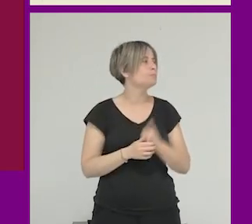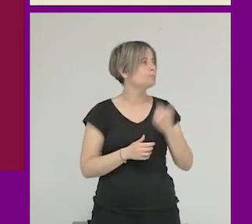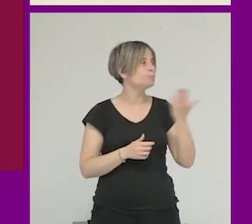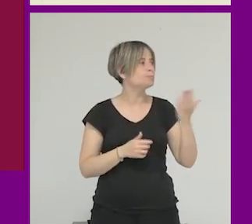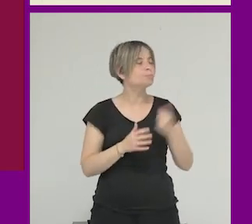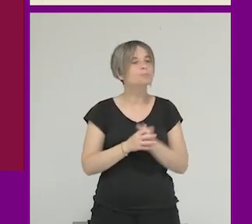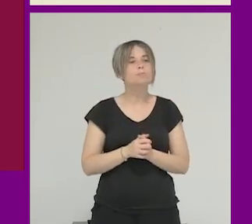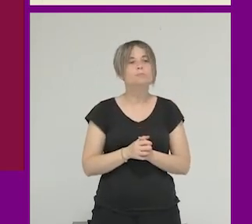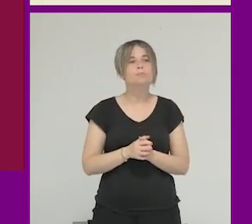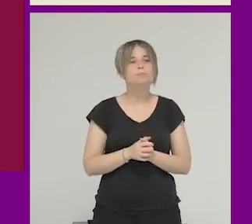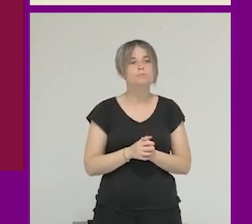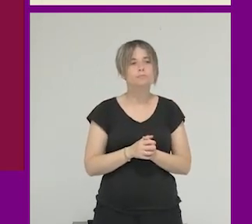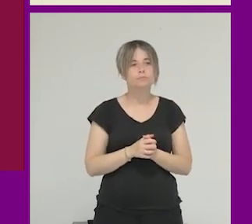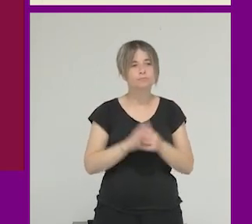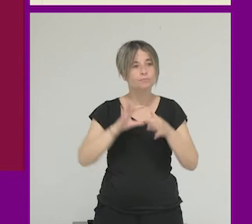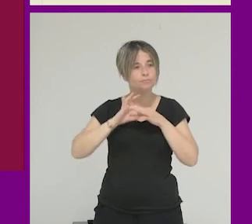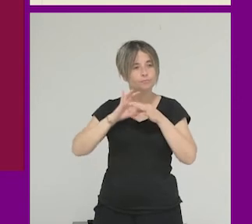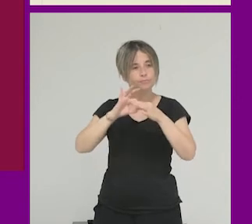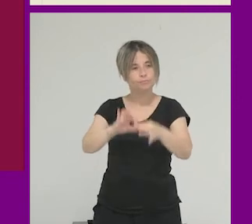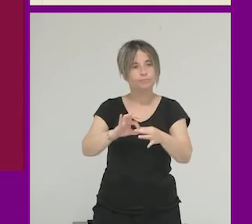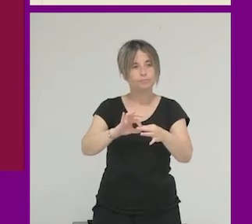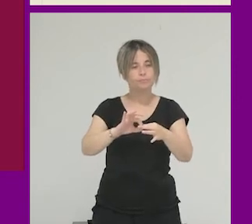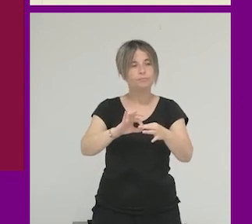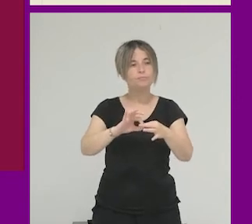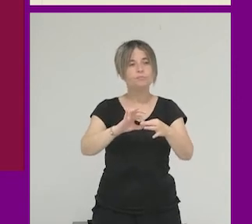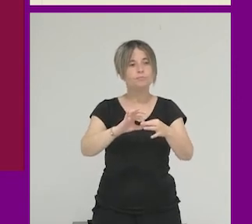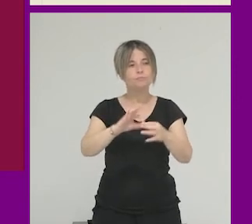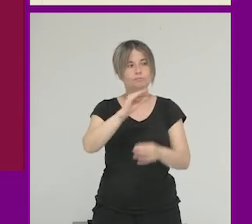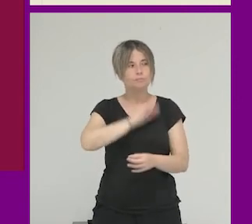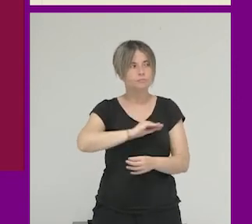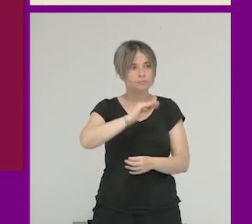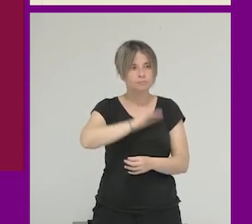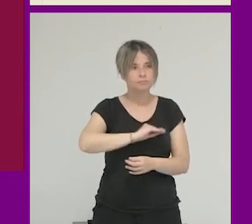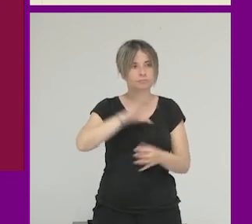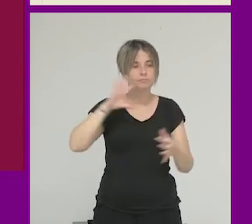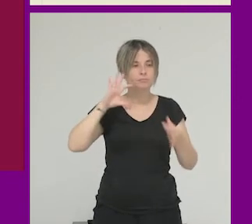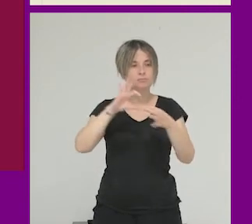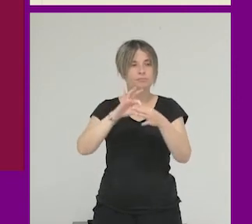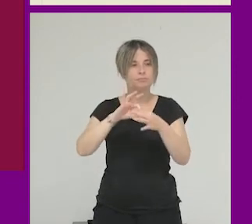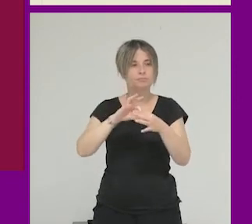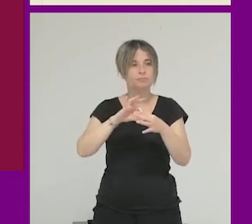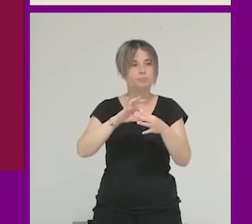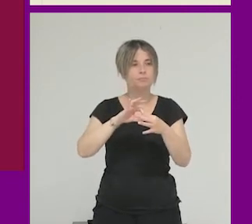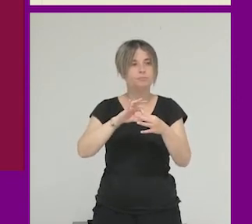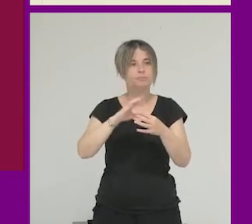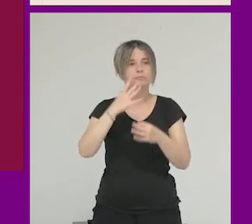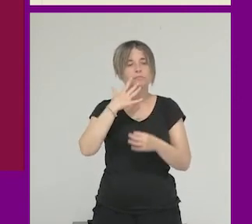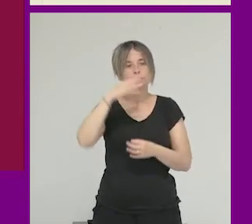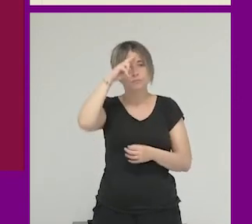lotura oso handia urrengoa puntu honetan, ze aita